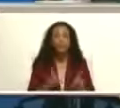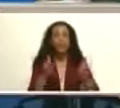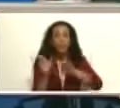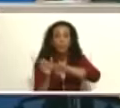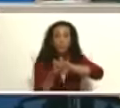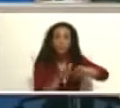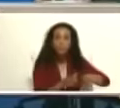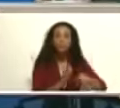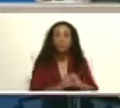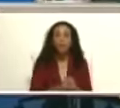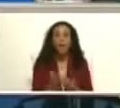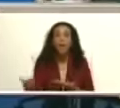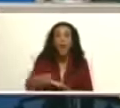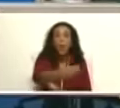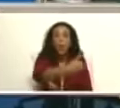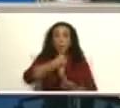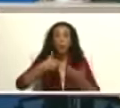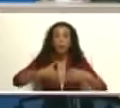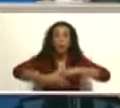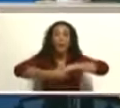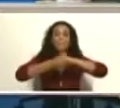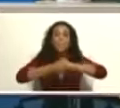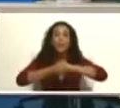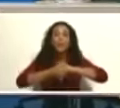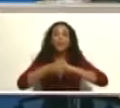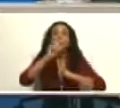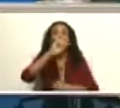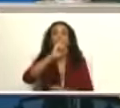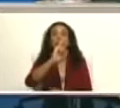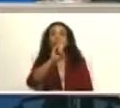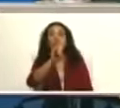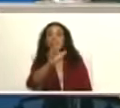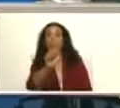Igualmente, recaudación tributaria.